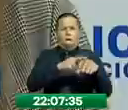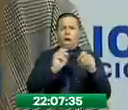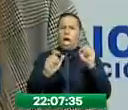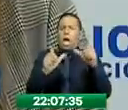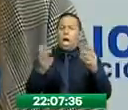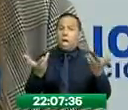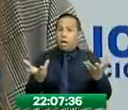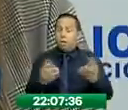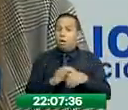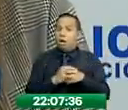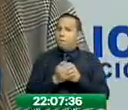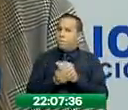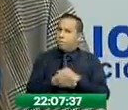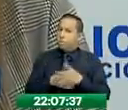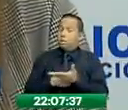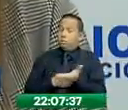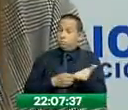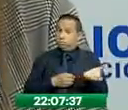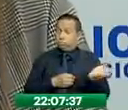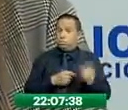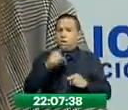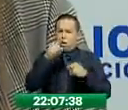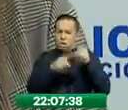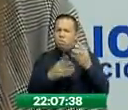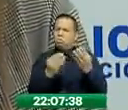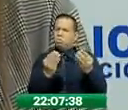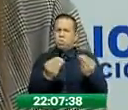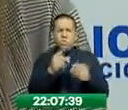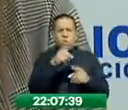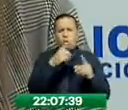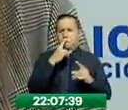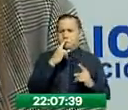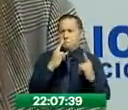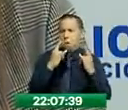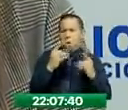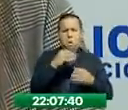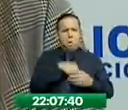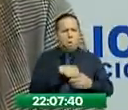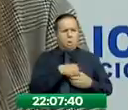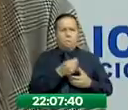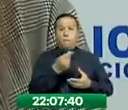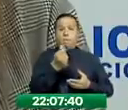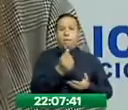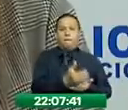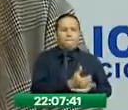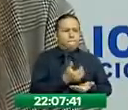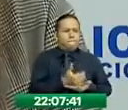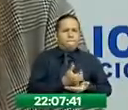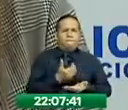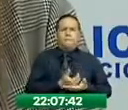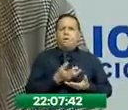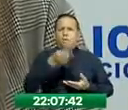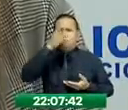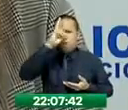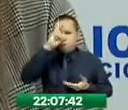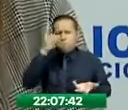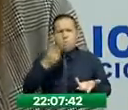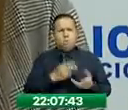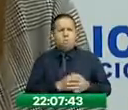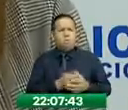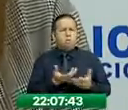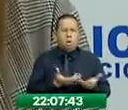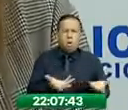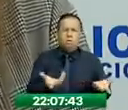varios tipos formales peculado enriquecimiento privado en los estados enriquecimiento ilícito este ritmo